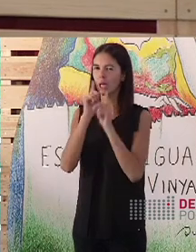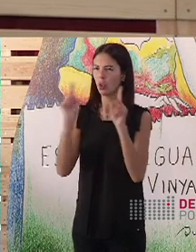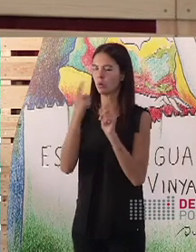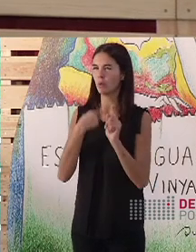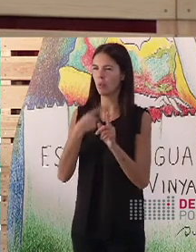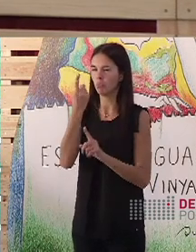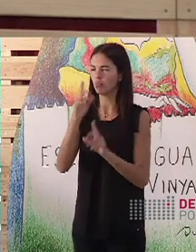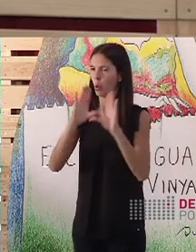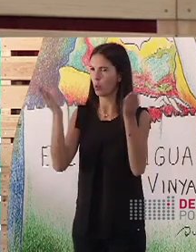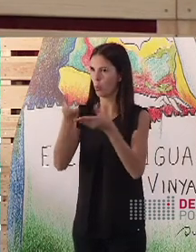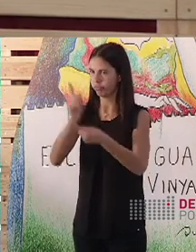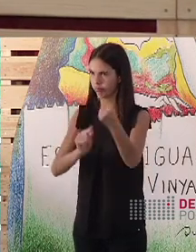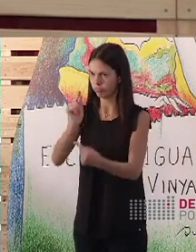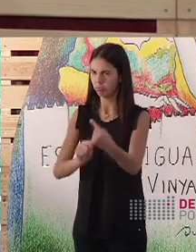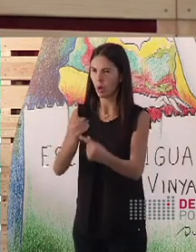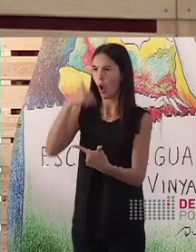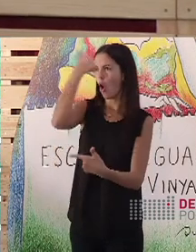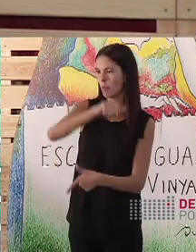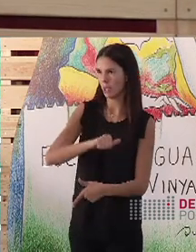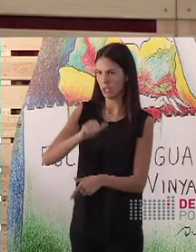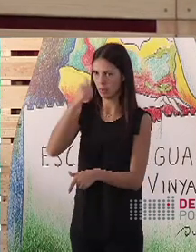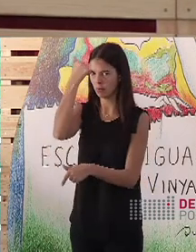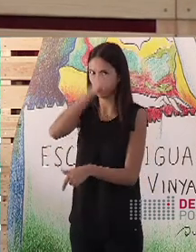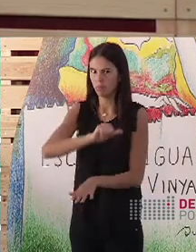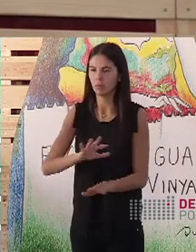grupo de discusión de homes que